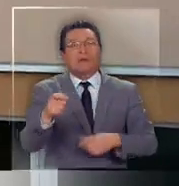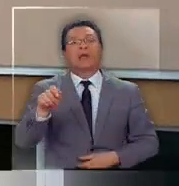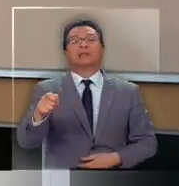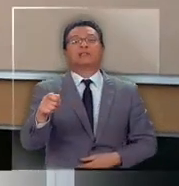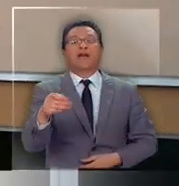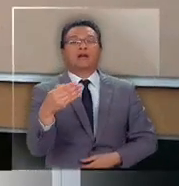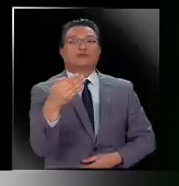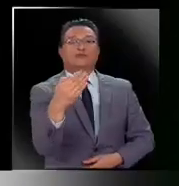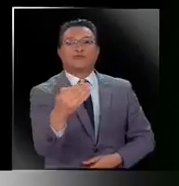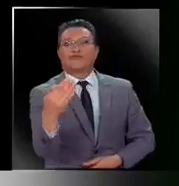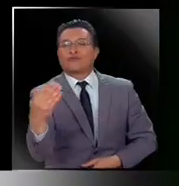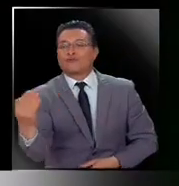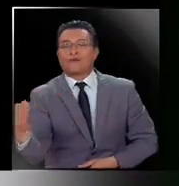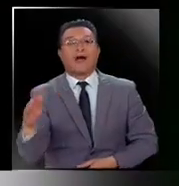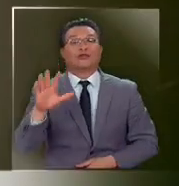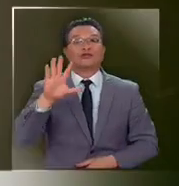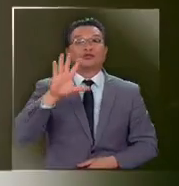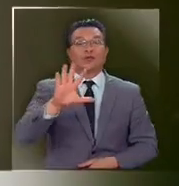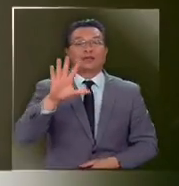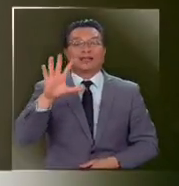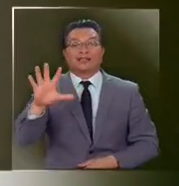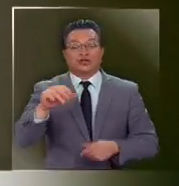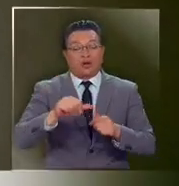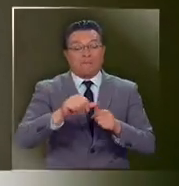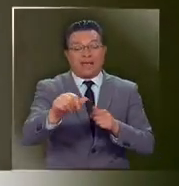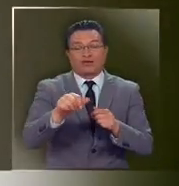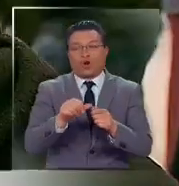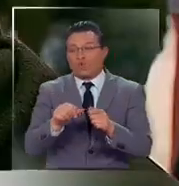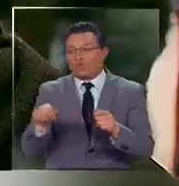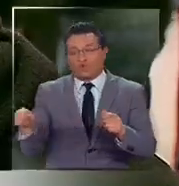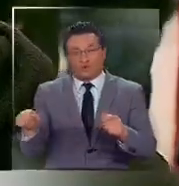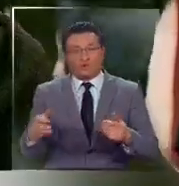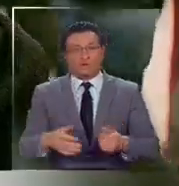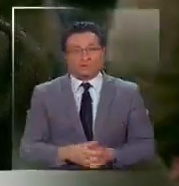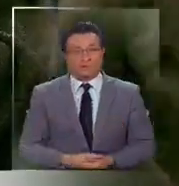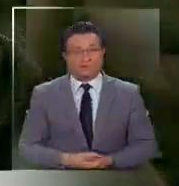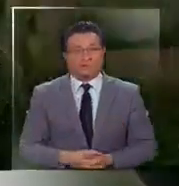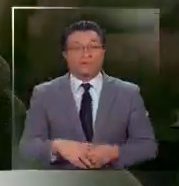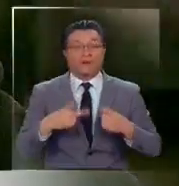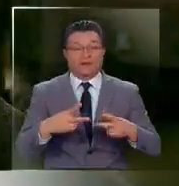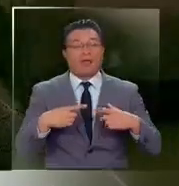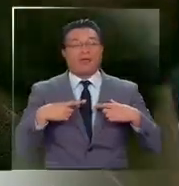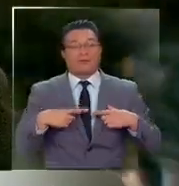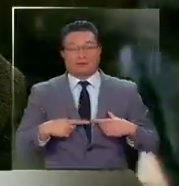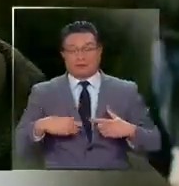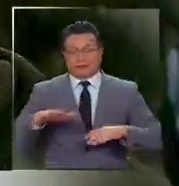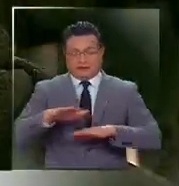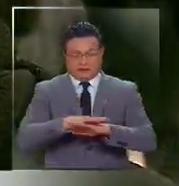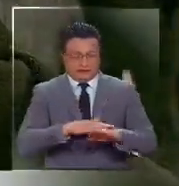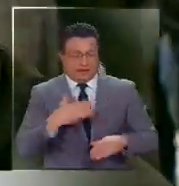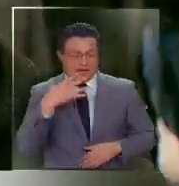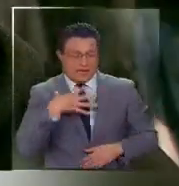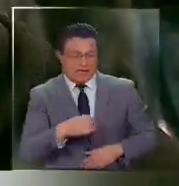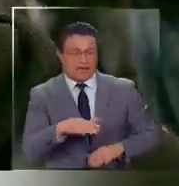sus departamentos de 55 metros cuadrados. Del descansar, de criar hijos,